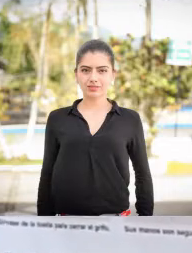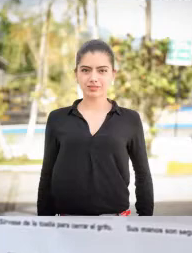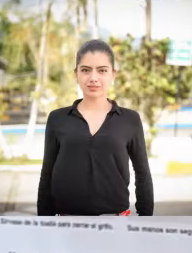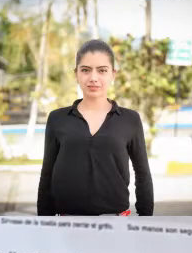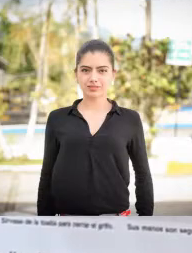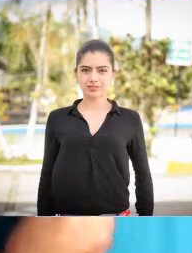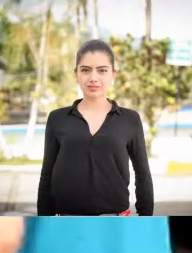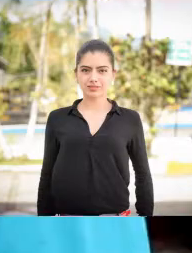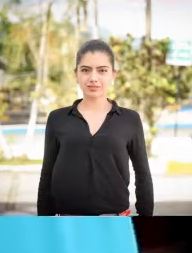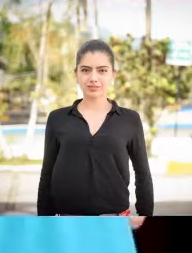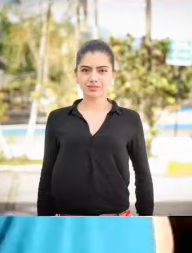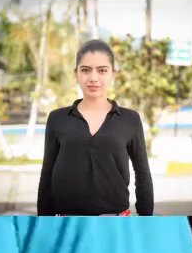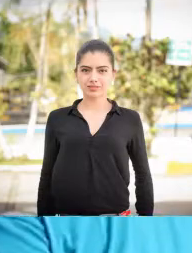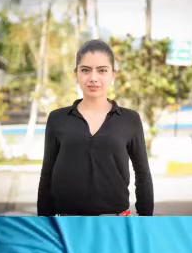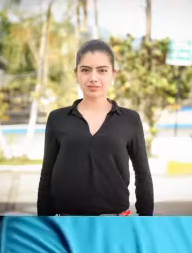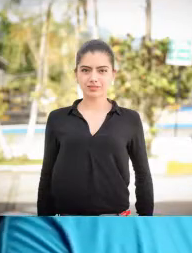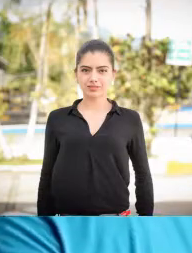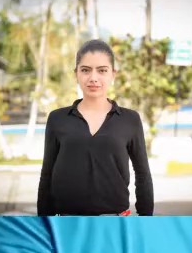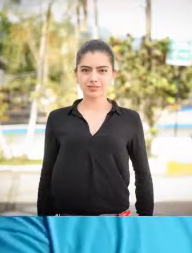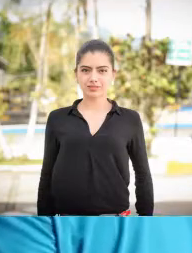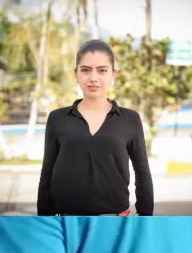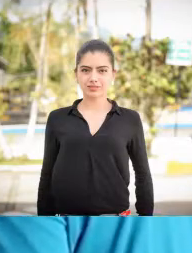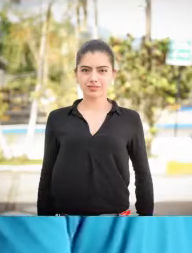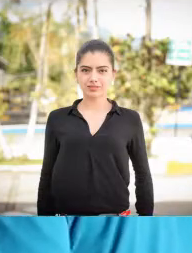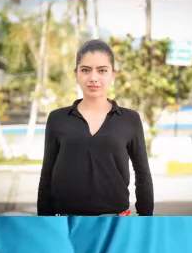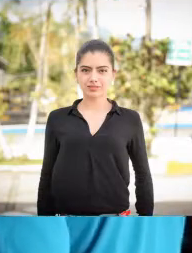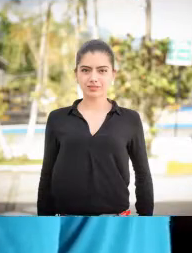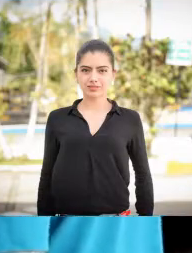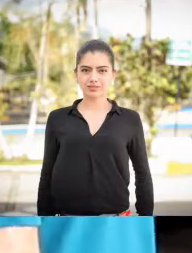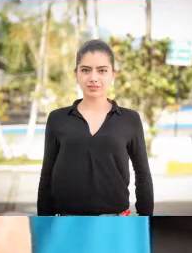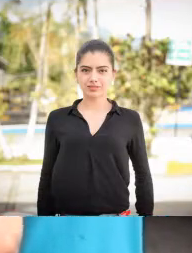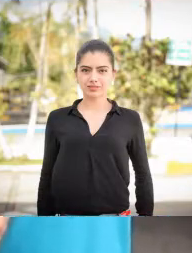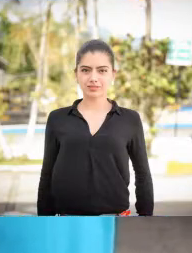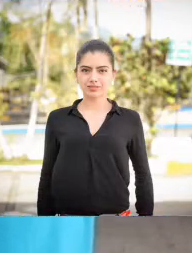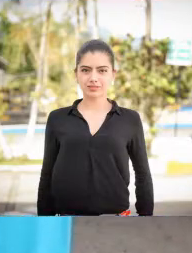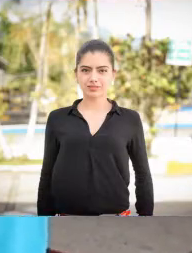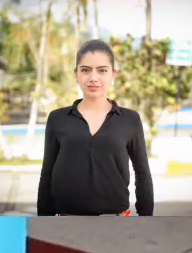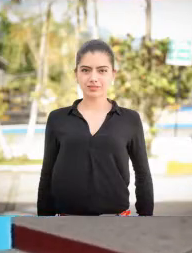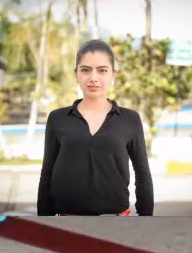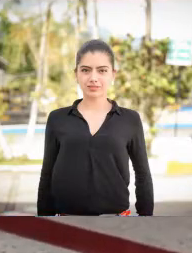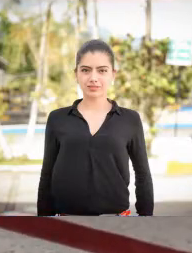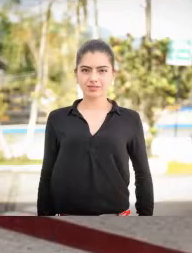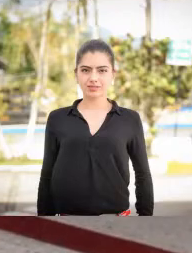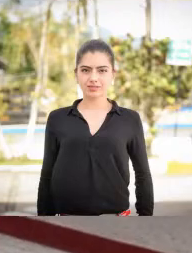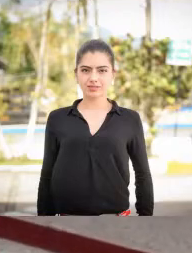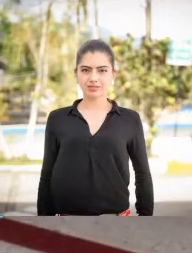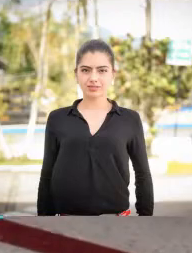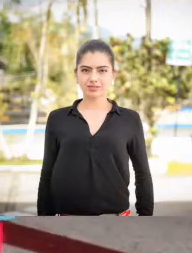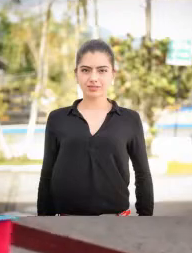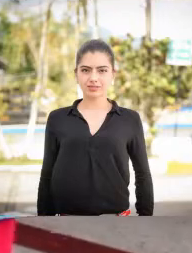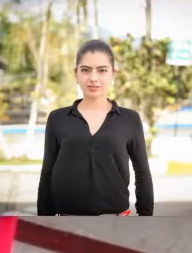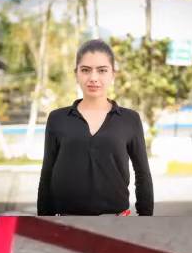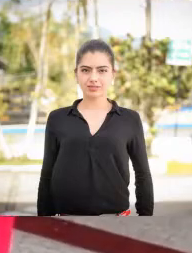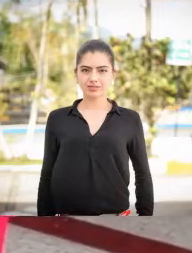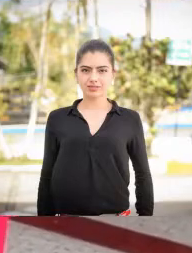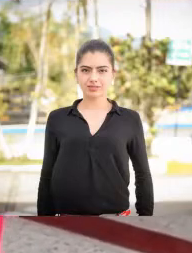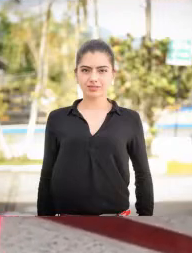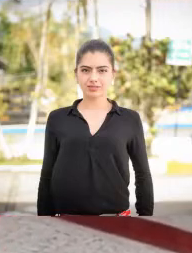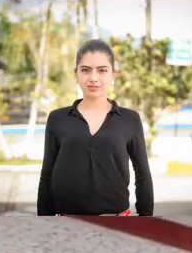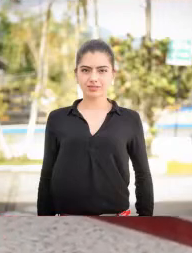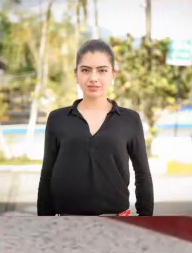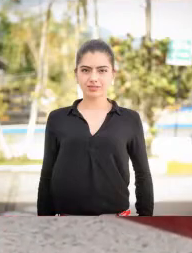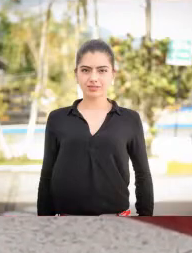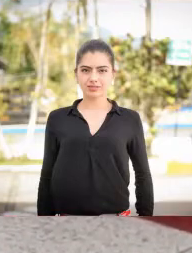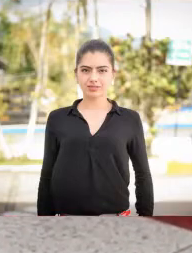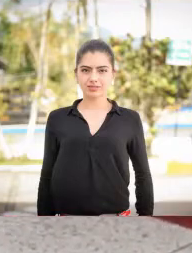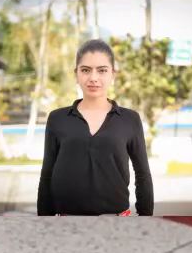la alcaldía de Ibagué hace la respectiva solicitud de esta actividad ante el Ministerio del Interior y una vez tengamos la respuesta de la entidad, obviamente pues